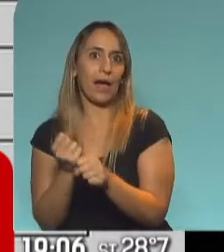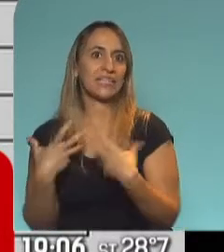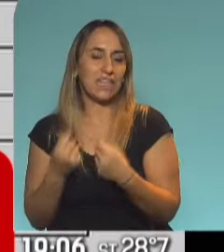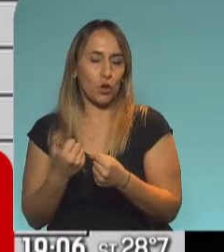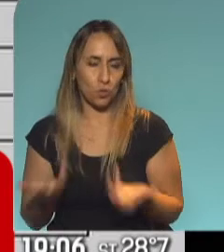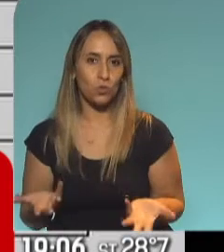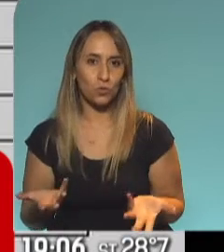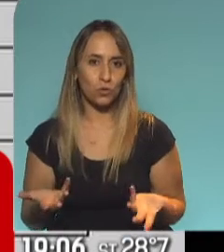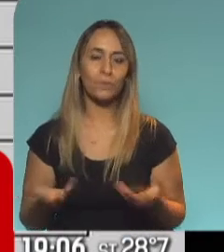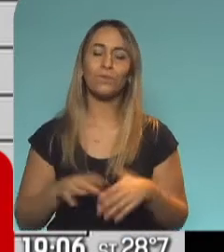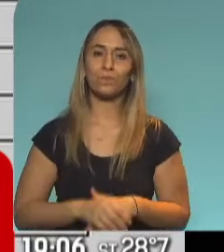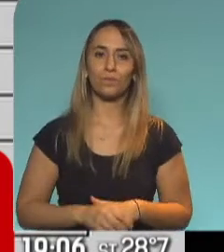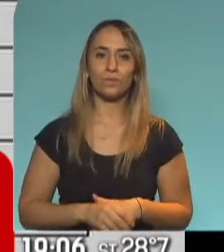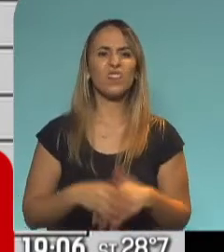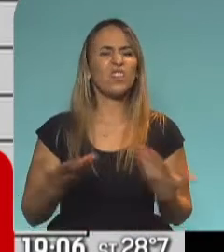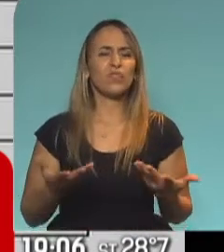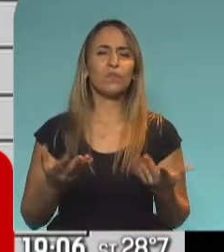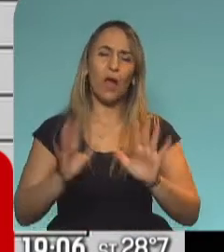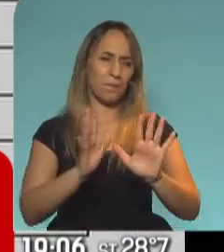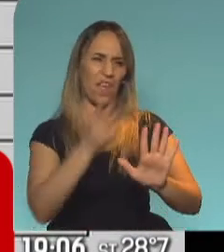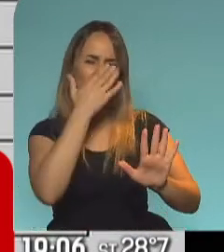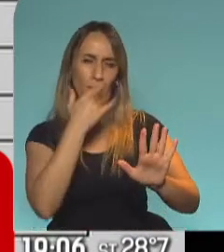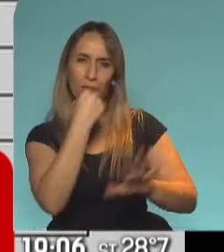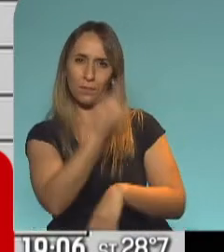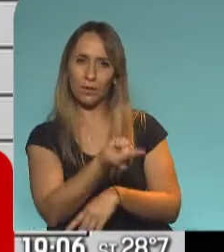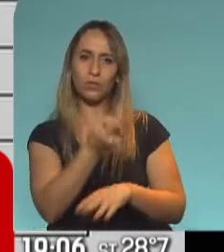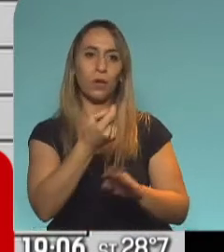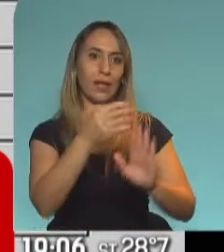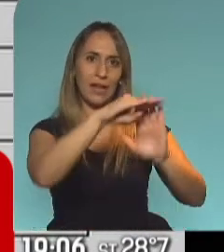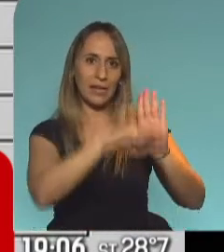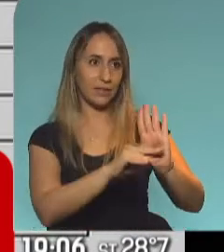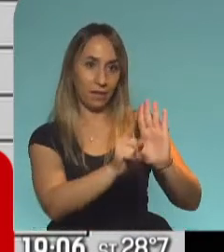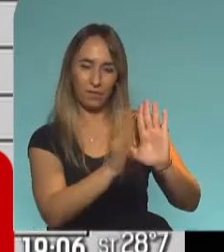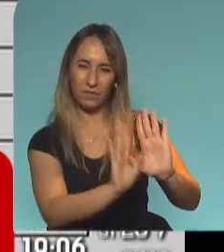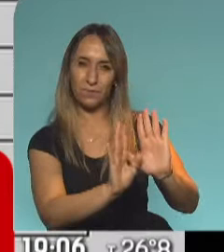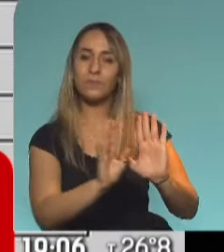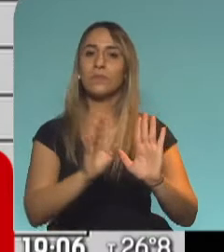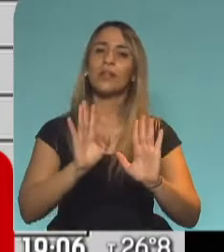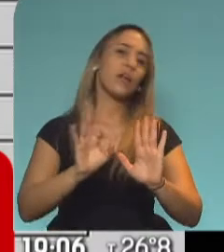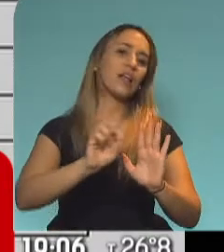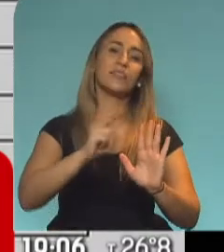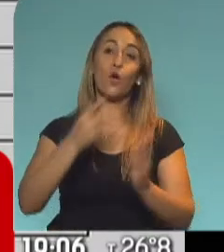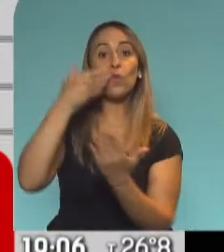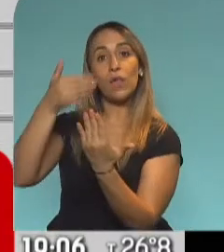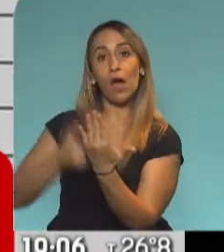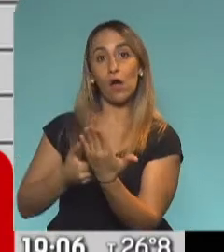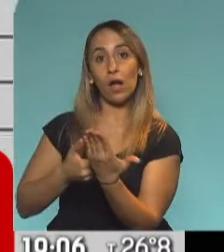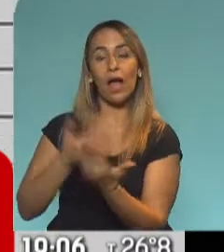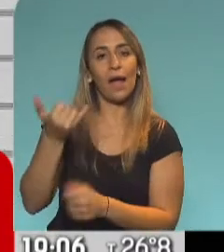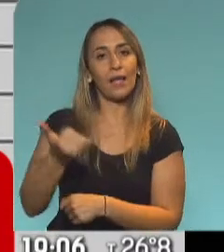podemos discutir o no. Claro, ¿qué sería personal estratégico? Bueno, ahora te lo voy a preguntar, ya que estamos con la lista, seguimos viendo. En una segunda página